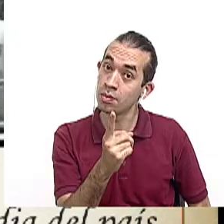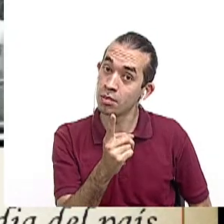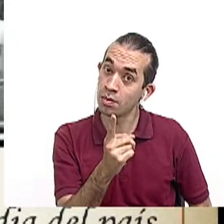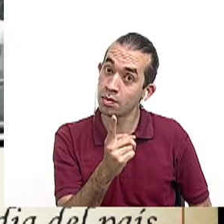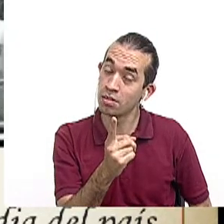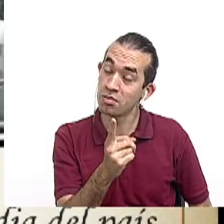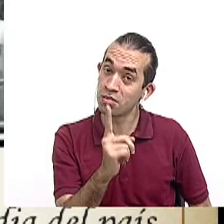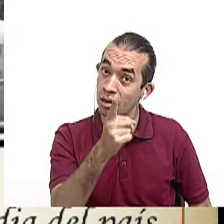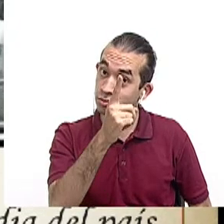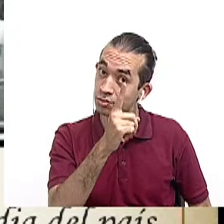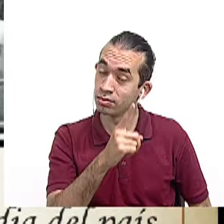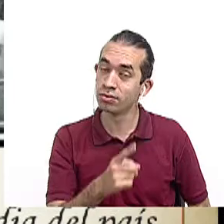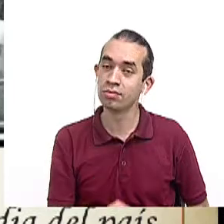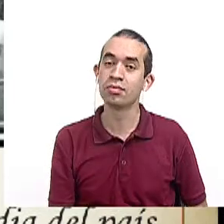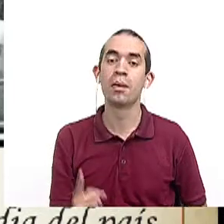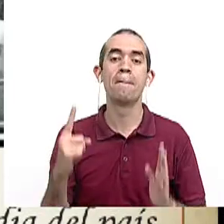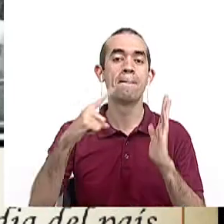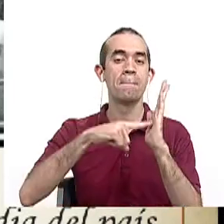Ya, está listo.